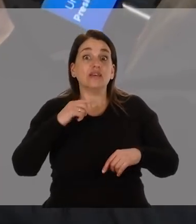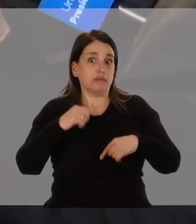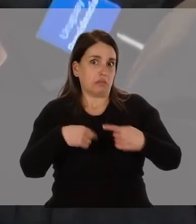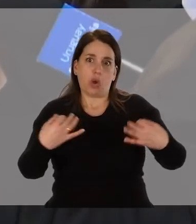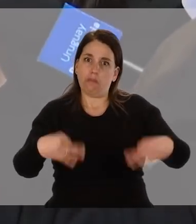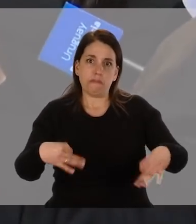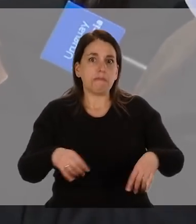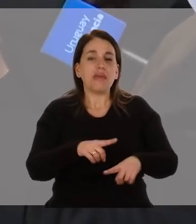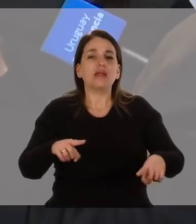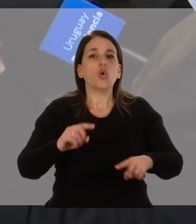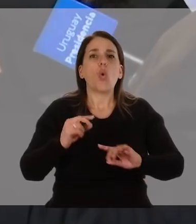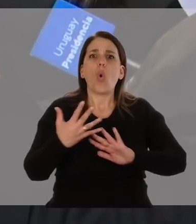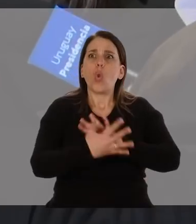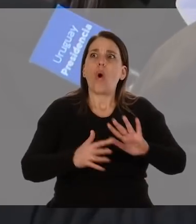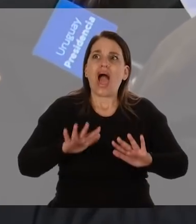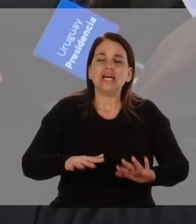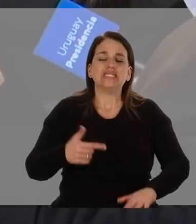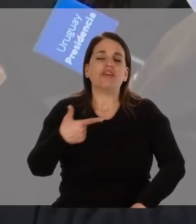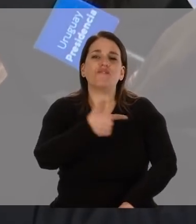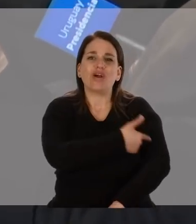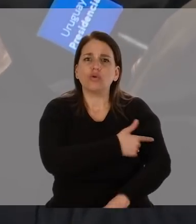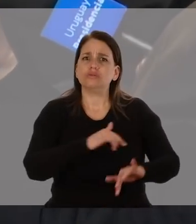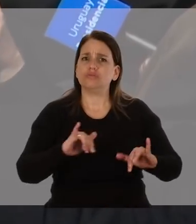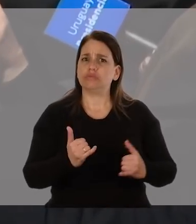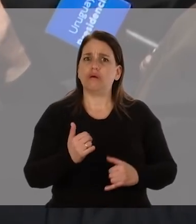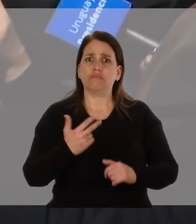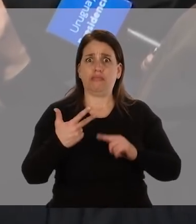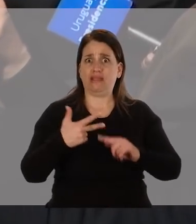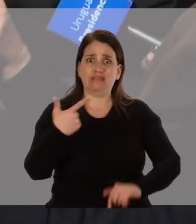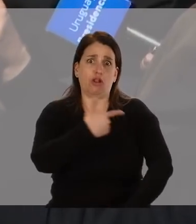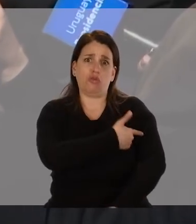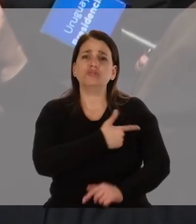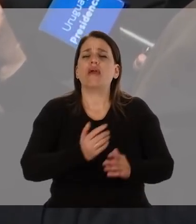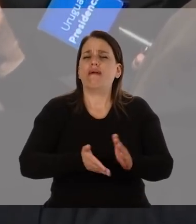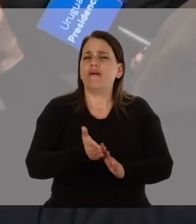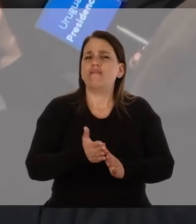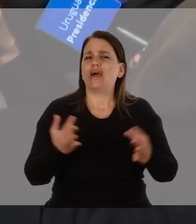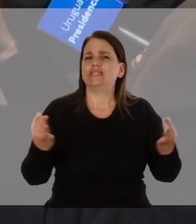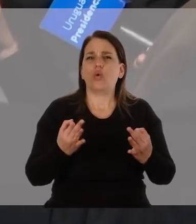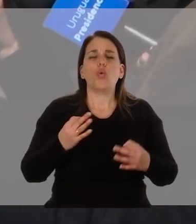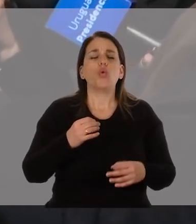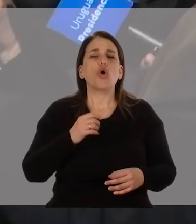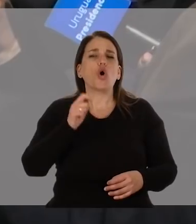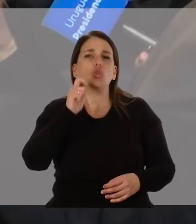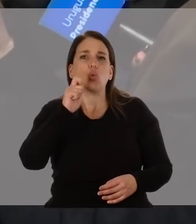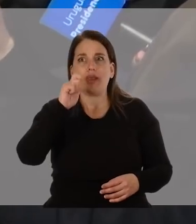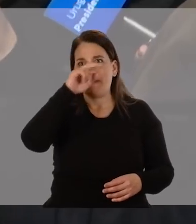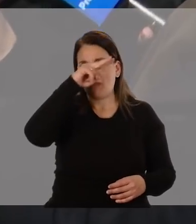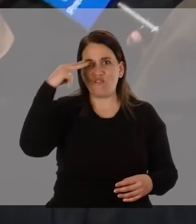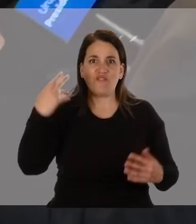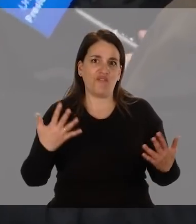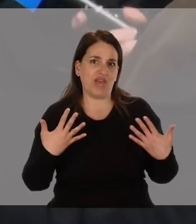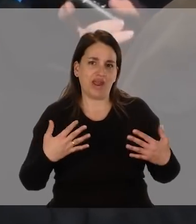creo que el Uruguay con el nivel de vacunación y con la tercera dosis va rumbo a encaminarse a una temporada